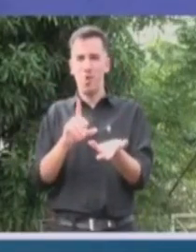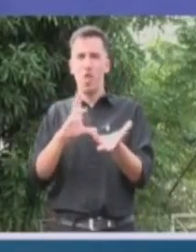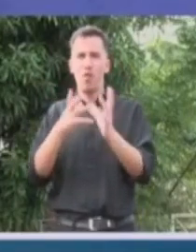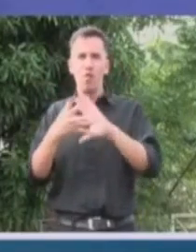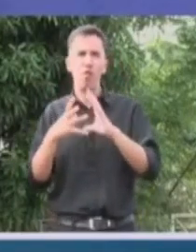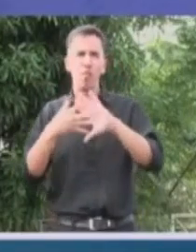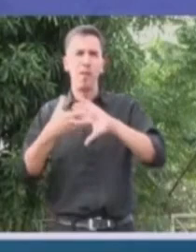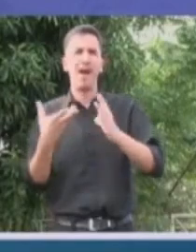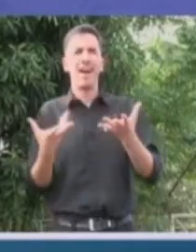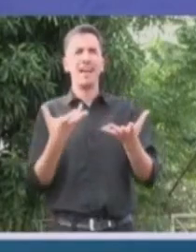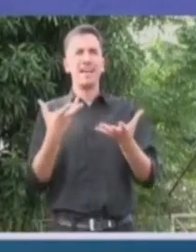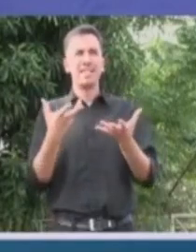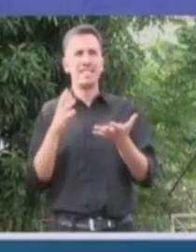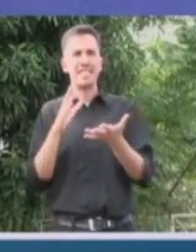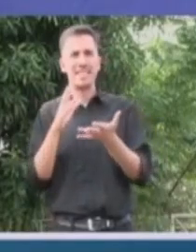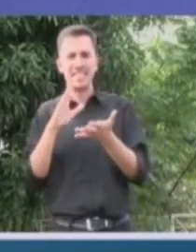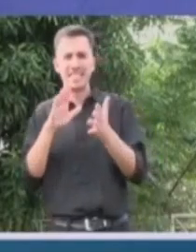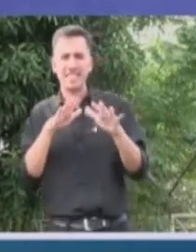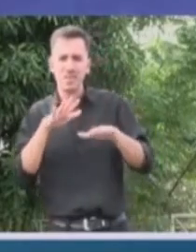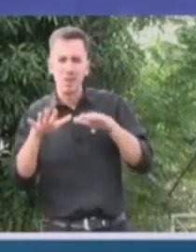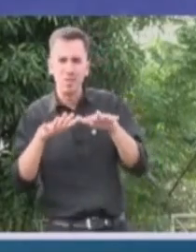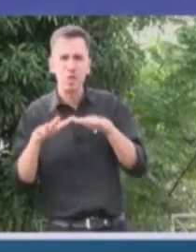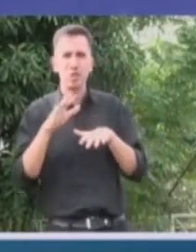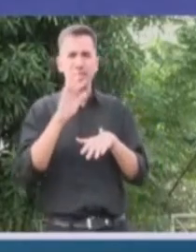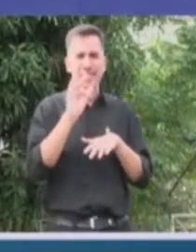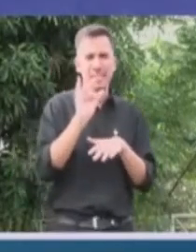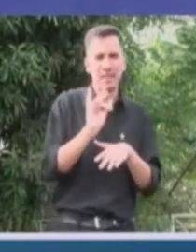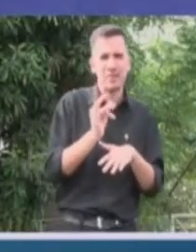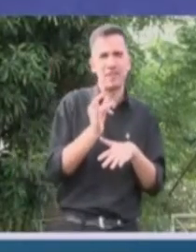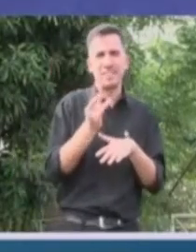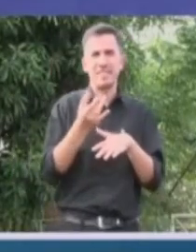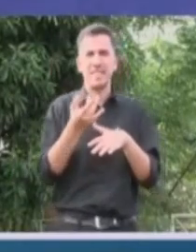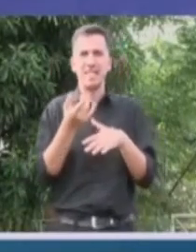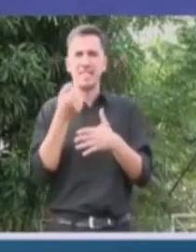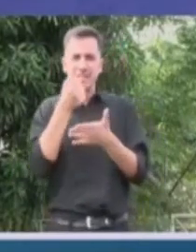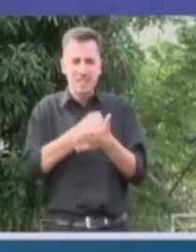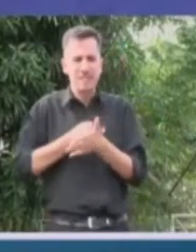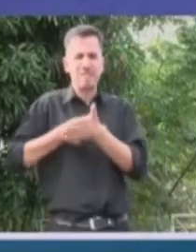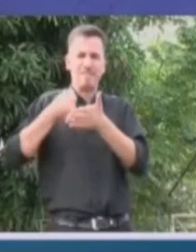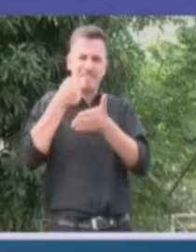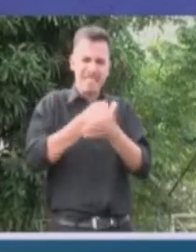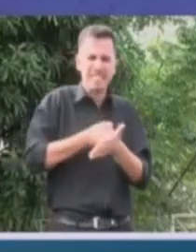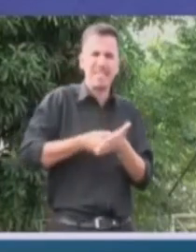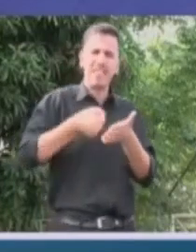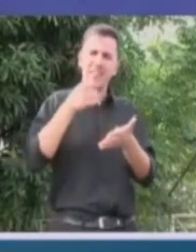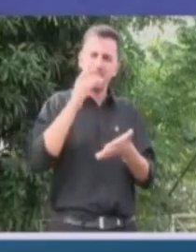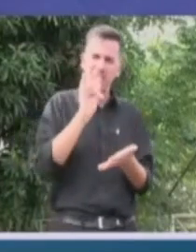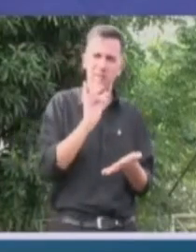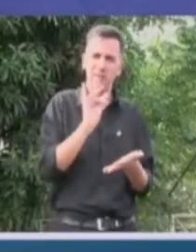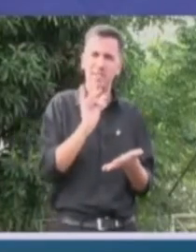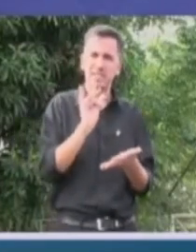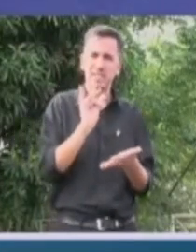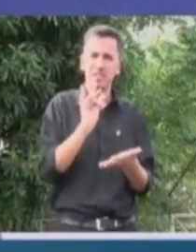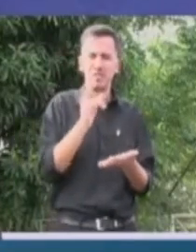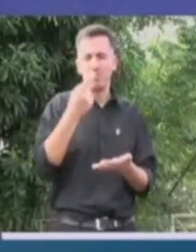adversidad, aún en circunstancias donde la cuesta es empinada, aún en las batallas que quizás uno las